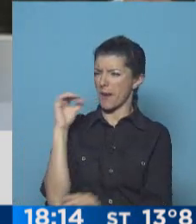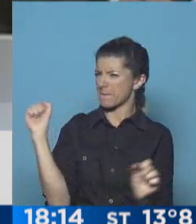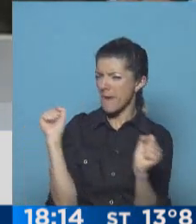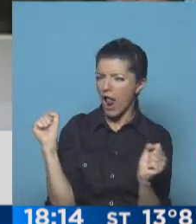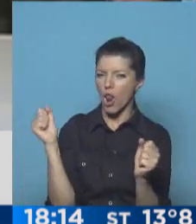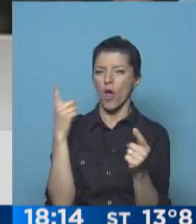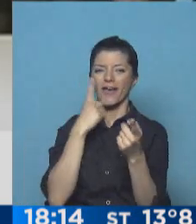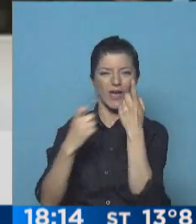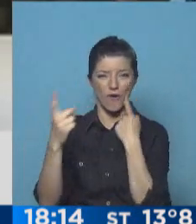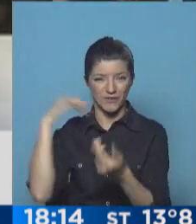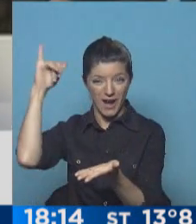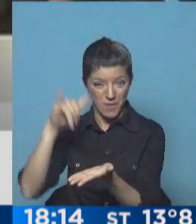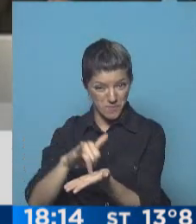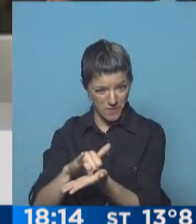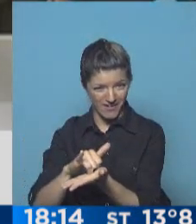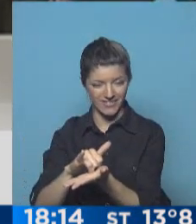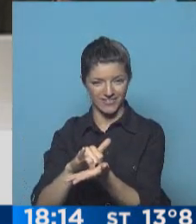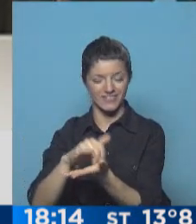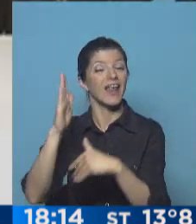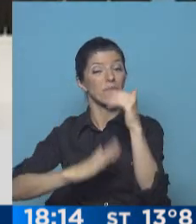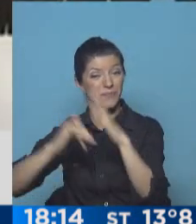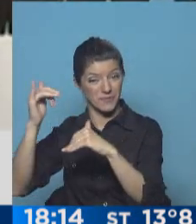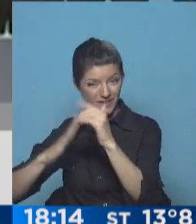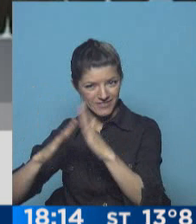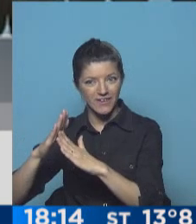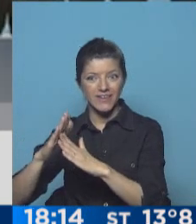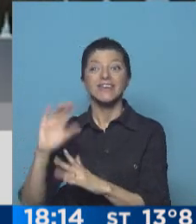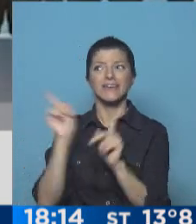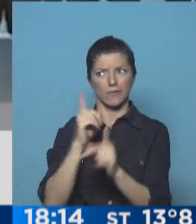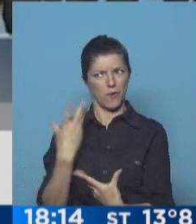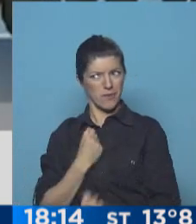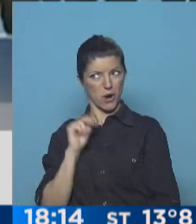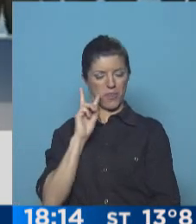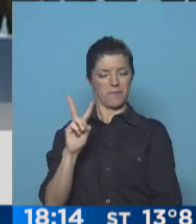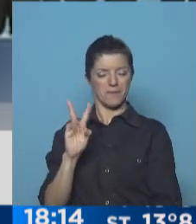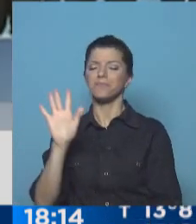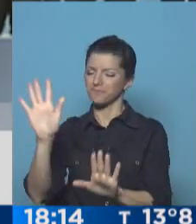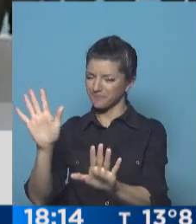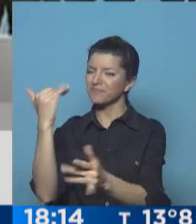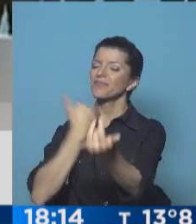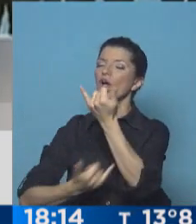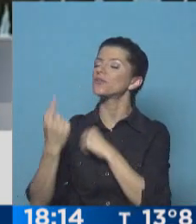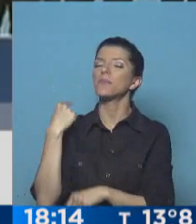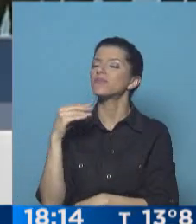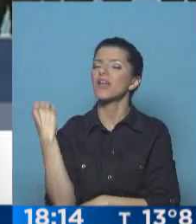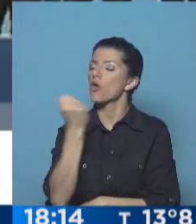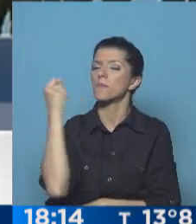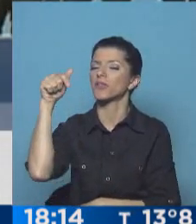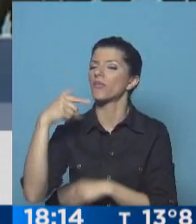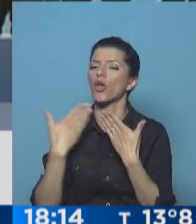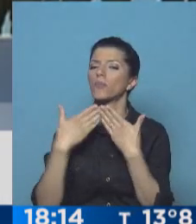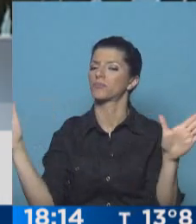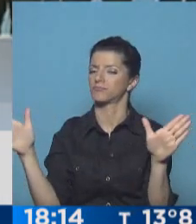los aeropuertos y las obras y que le tiene el miedo. Pero contanos qué obra tan importante